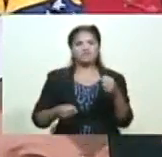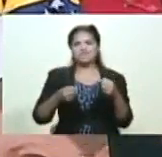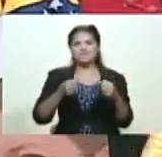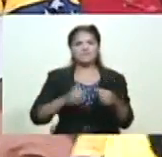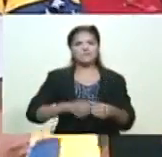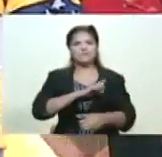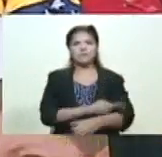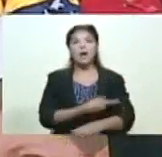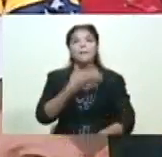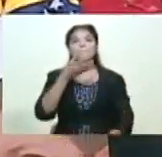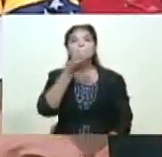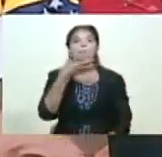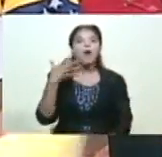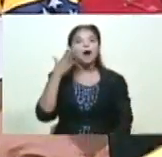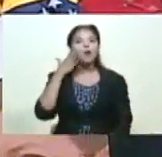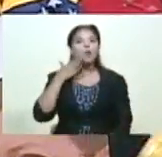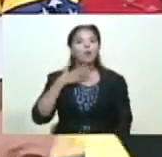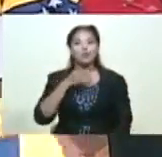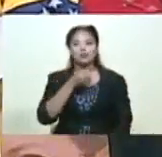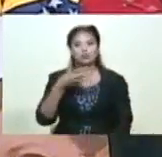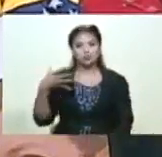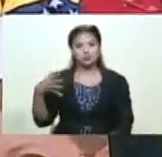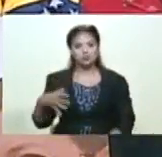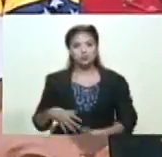supremacistas blancos.